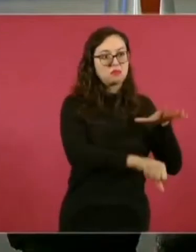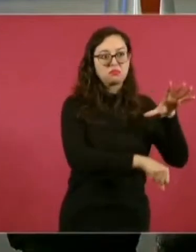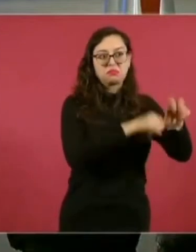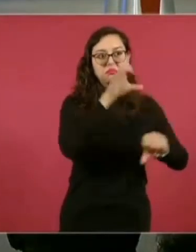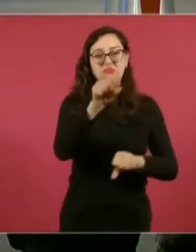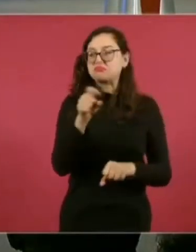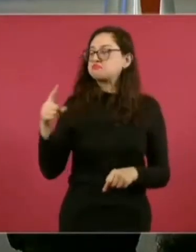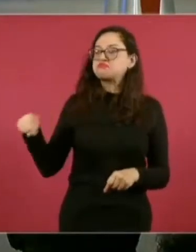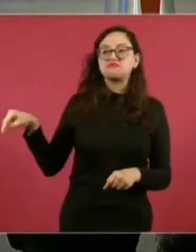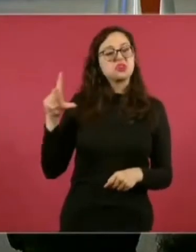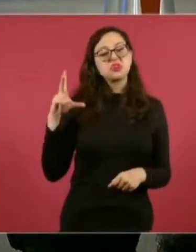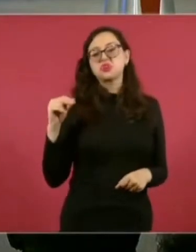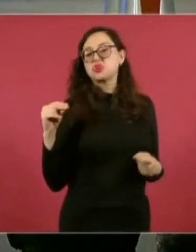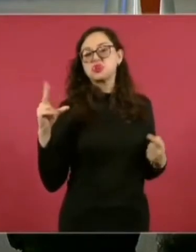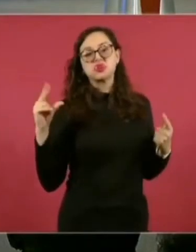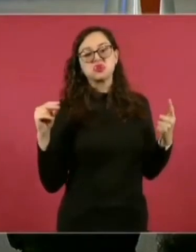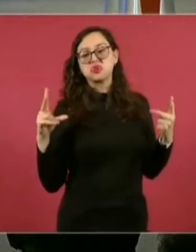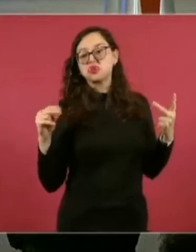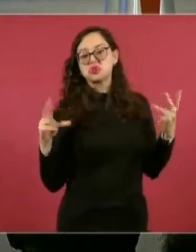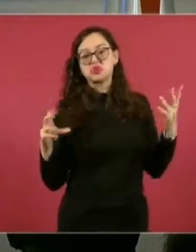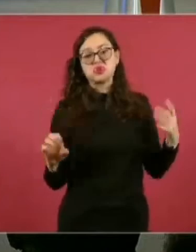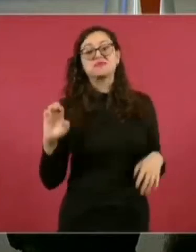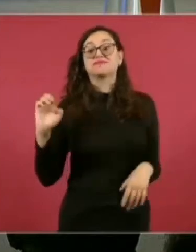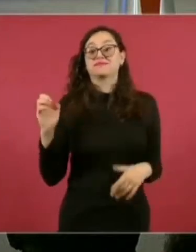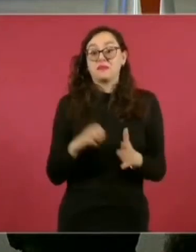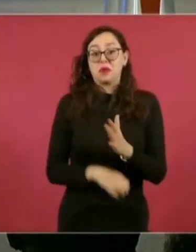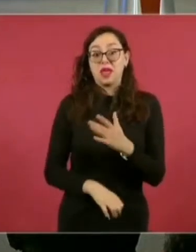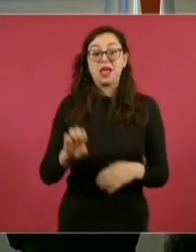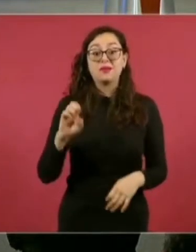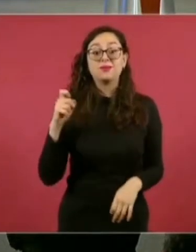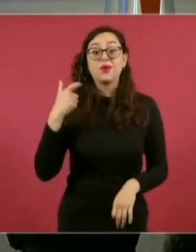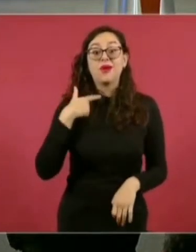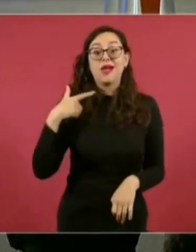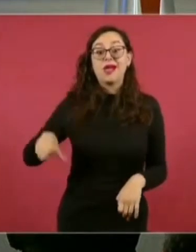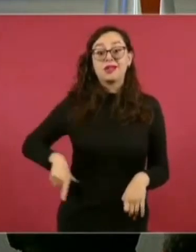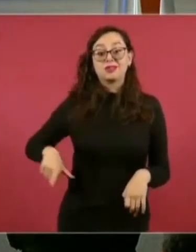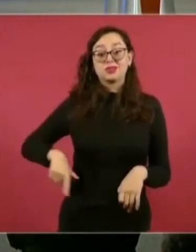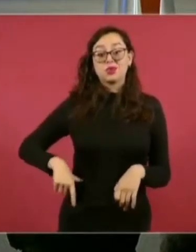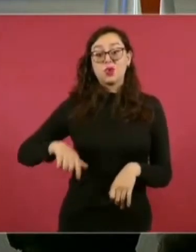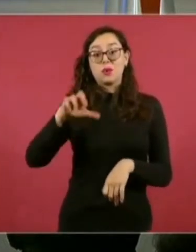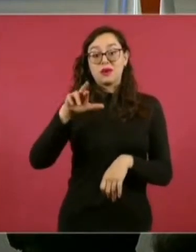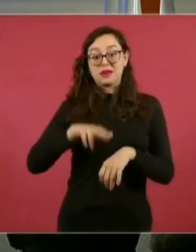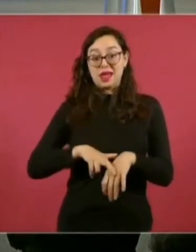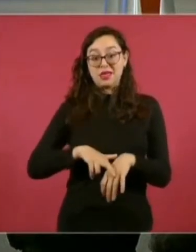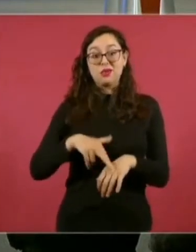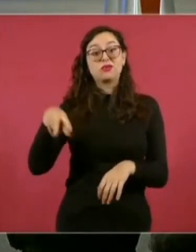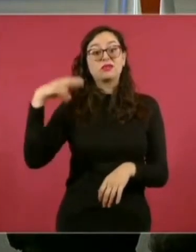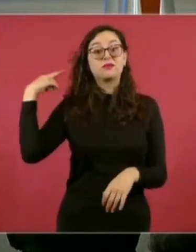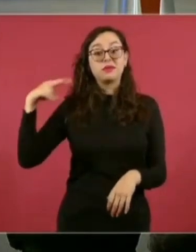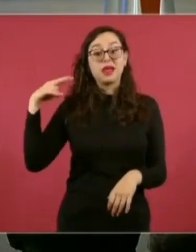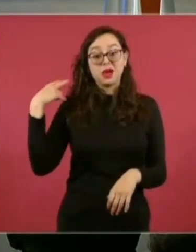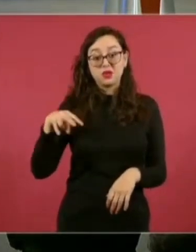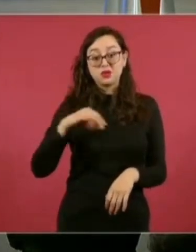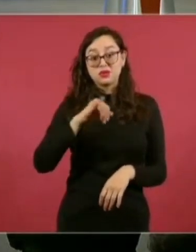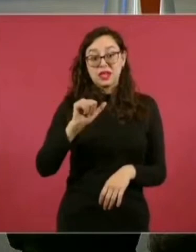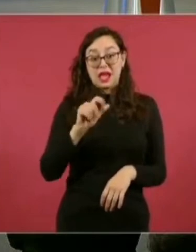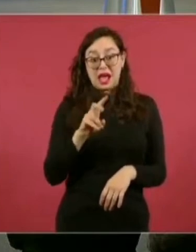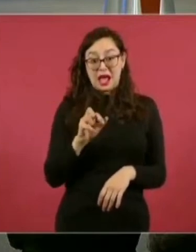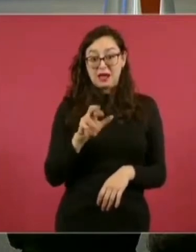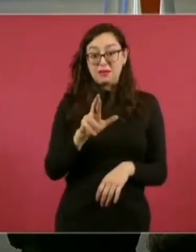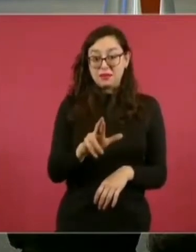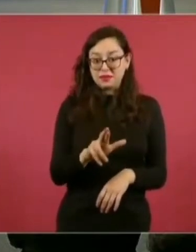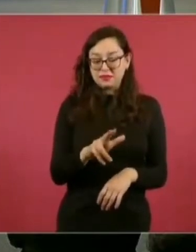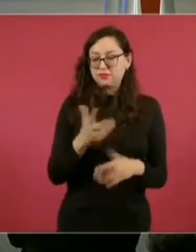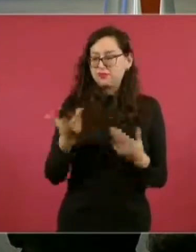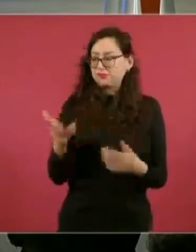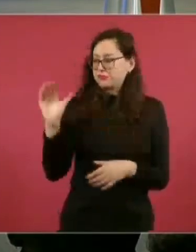del exgobernador de Veracruz, Javier N. Lo niegan los magistrados